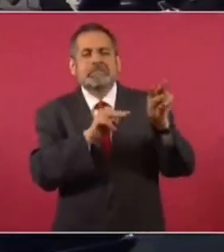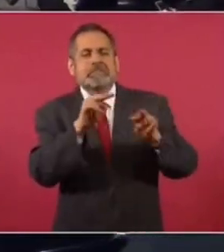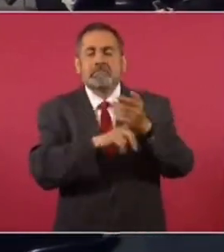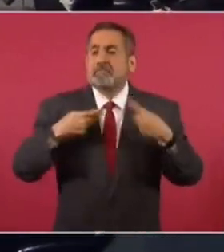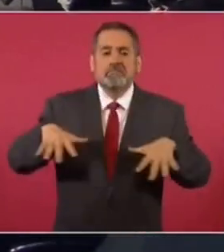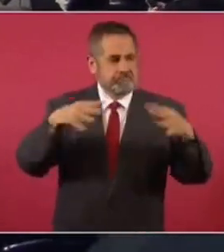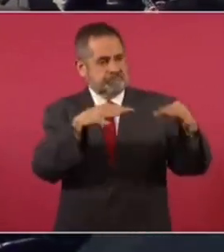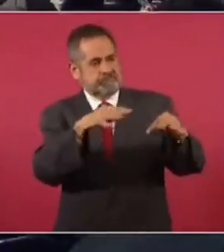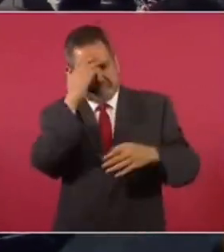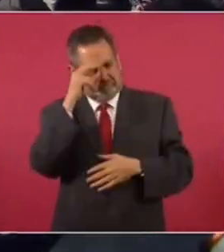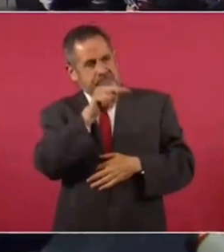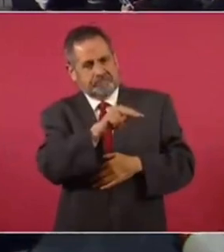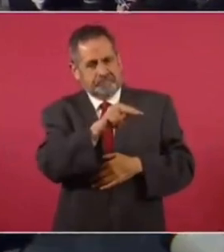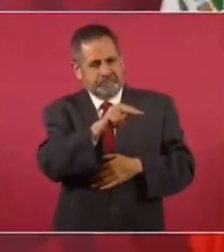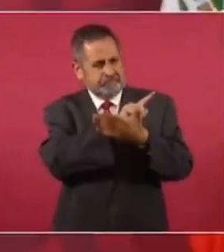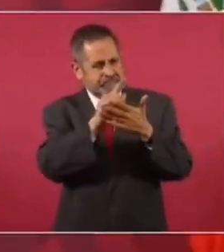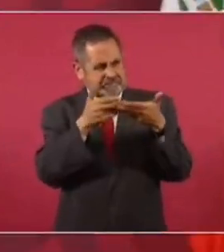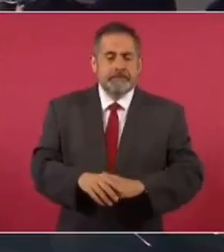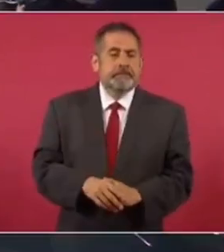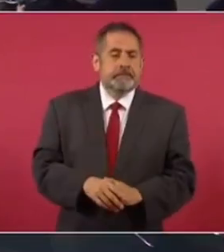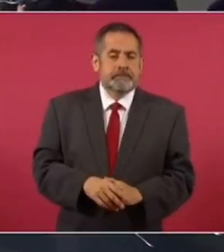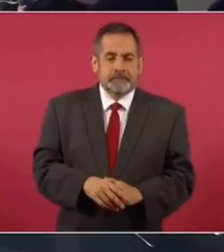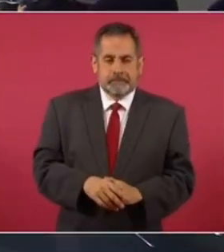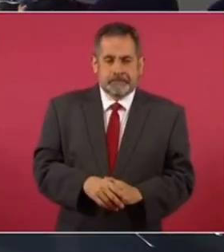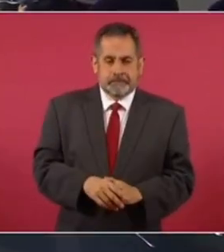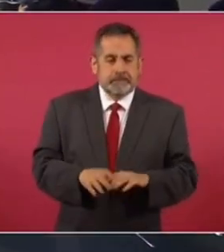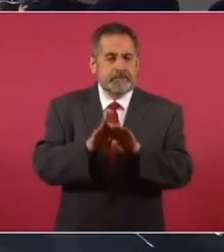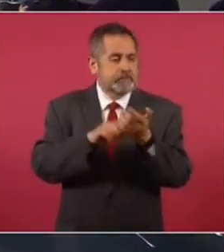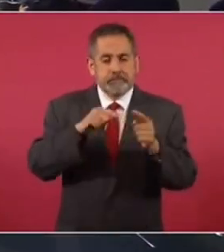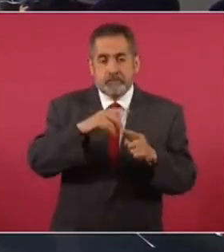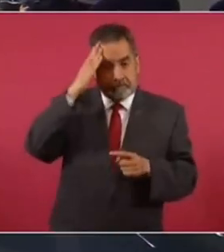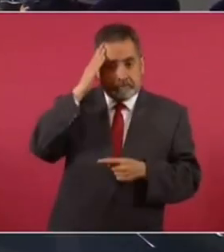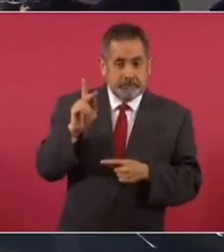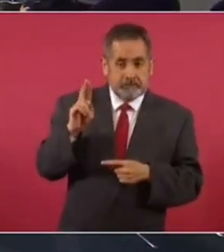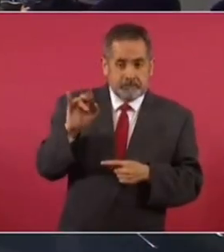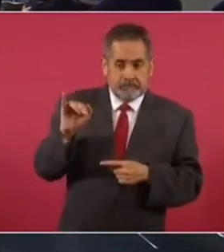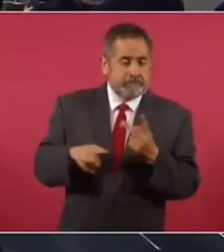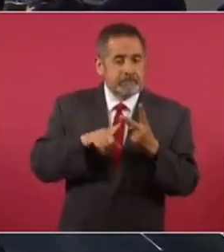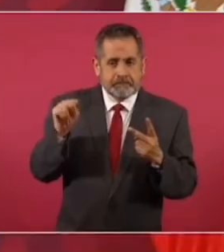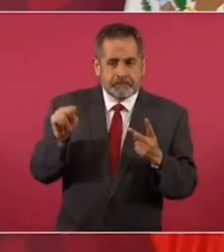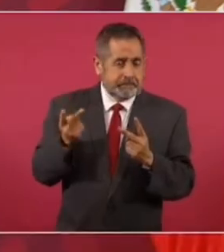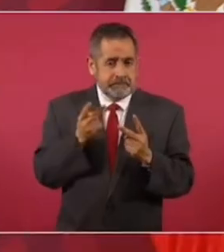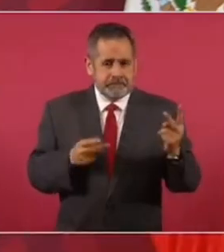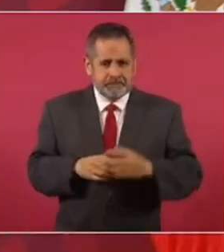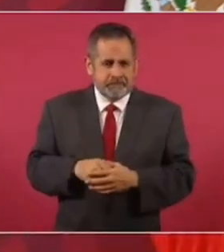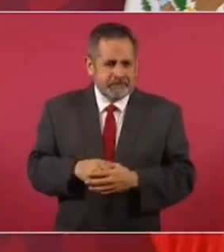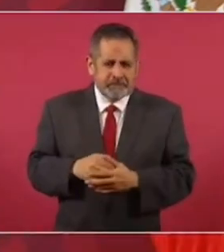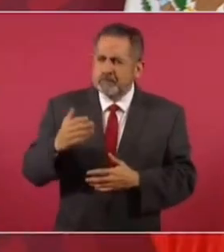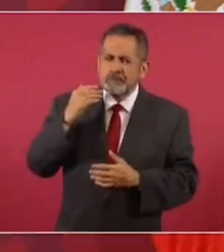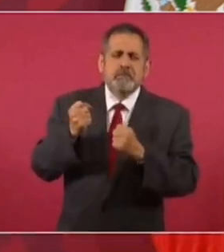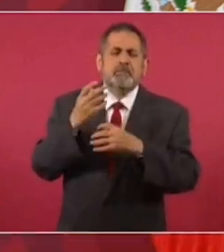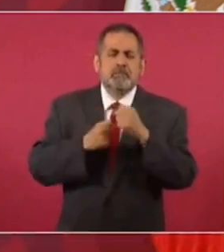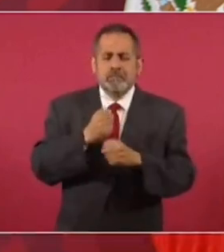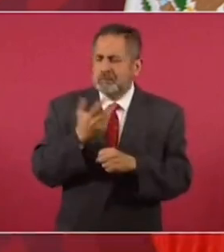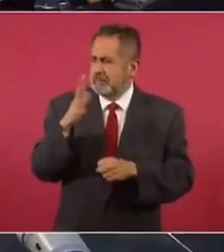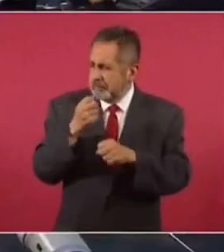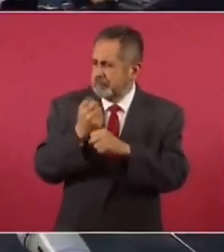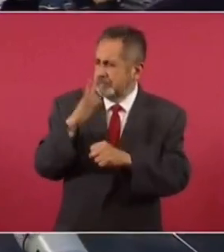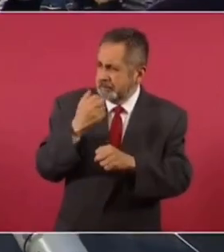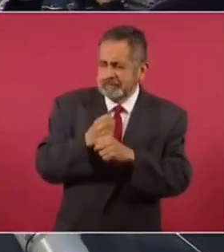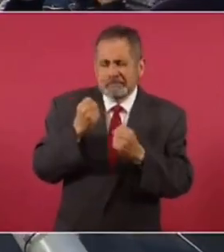público, de conservadurismo. Estaba el dirigente del PRI y estaba el dirigente del PAN. ¿Cuántos años,